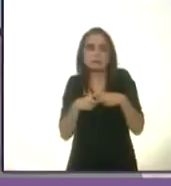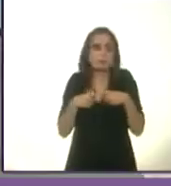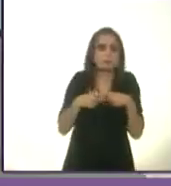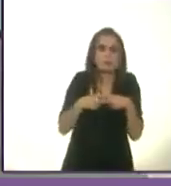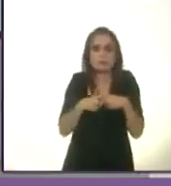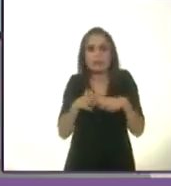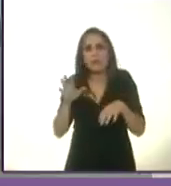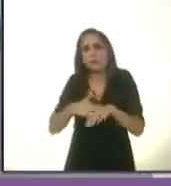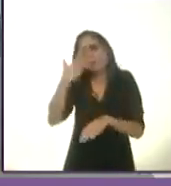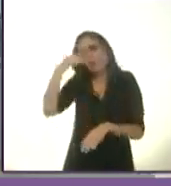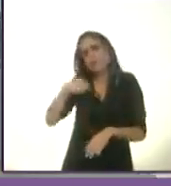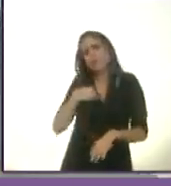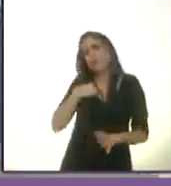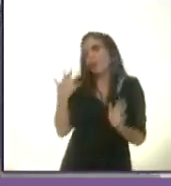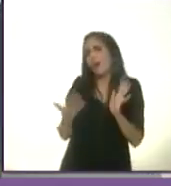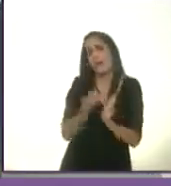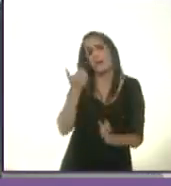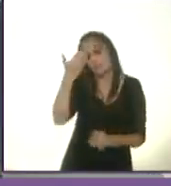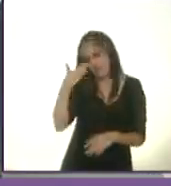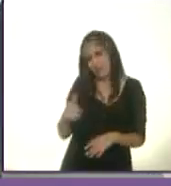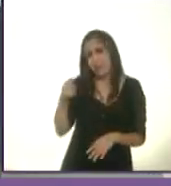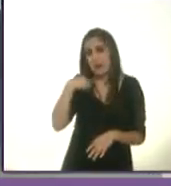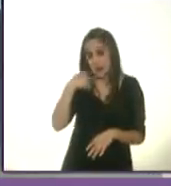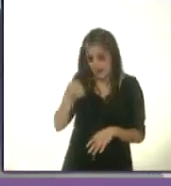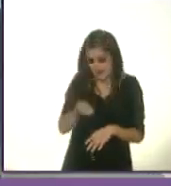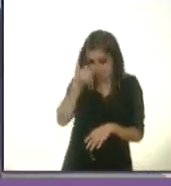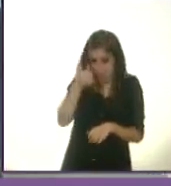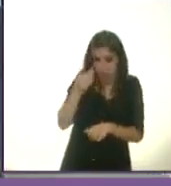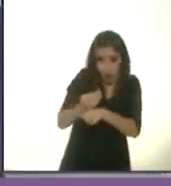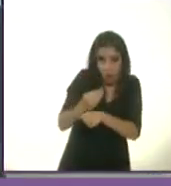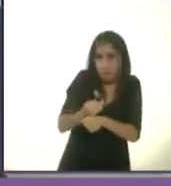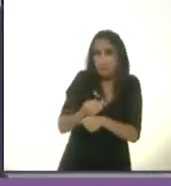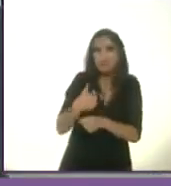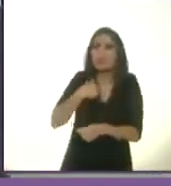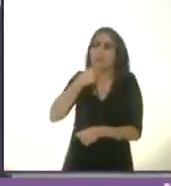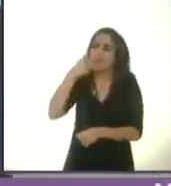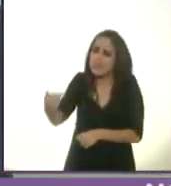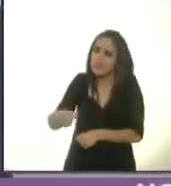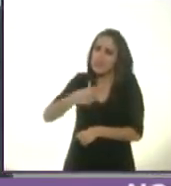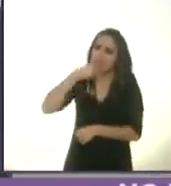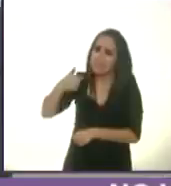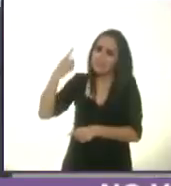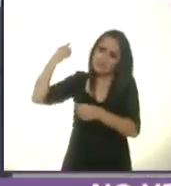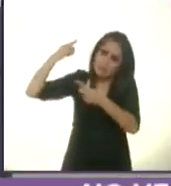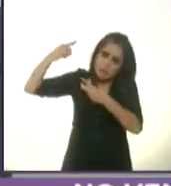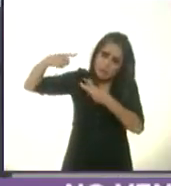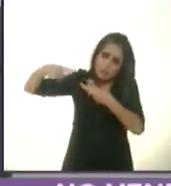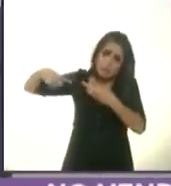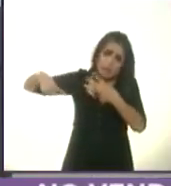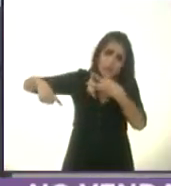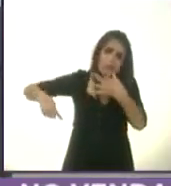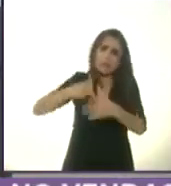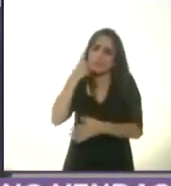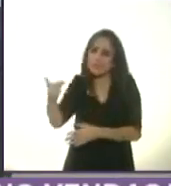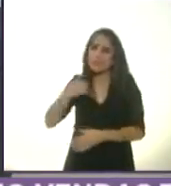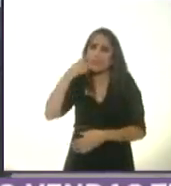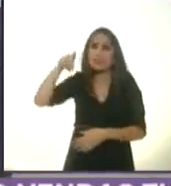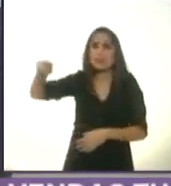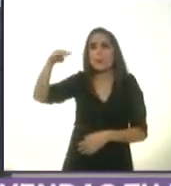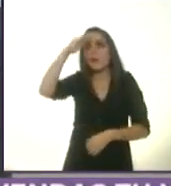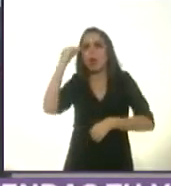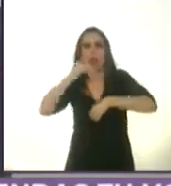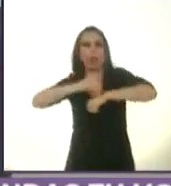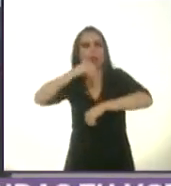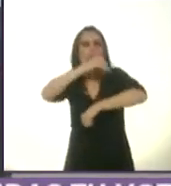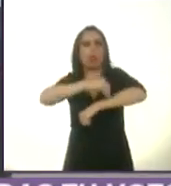efectivamente vamos a ganar y yo ya lo he dicho no es la primera vez que lo he dicho y lo he dicho en diferentes declaraciones lo que estás haciendo es justificar tu